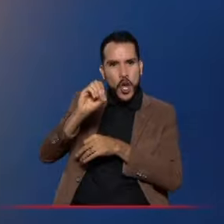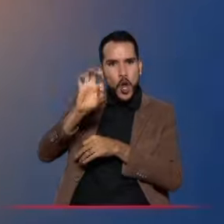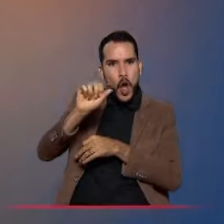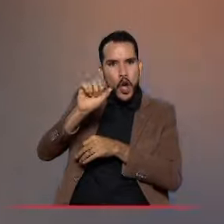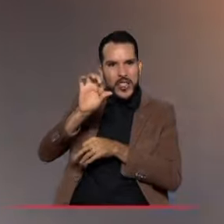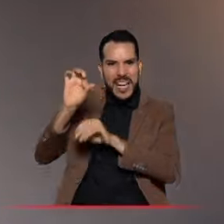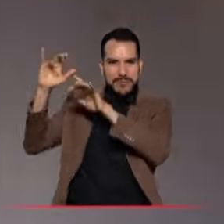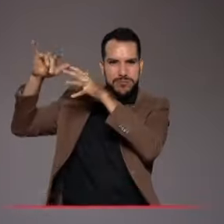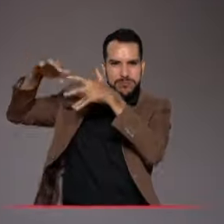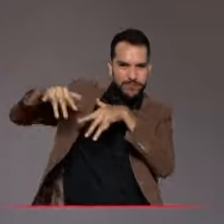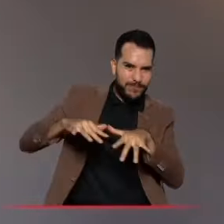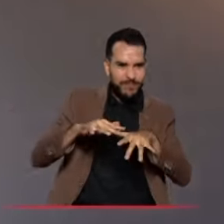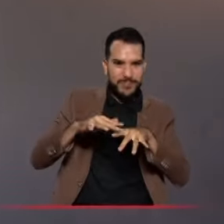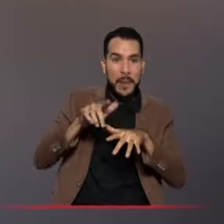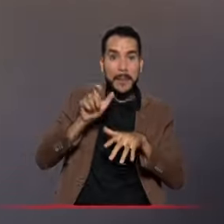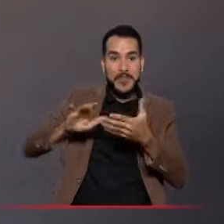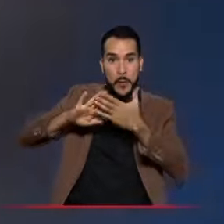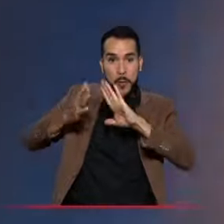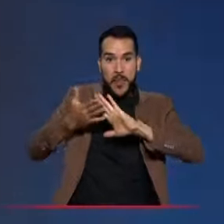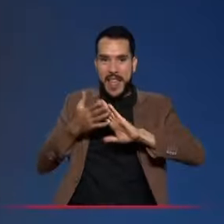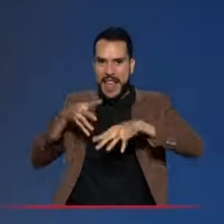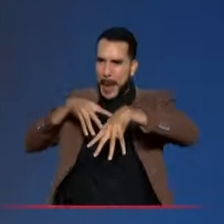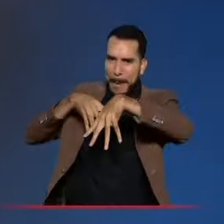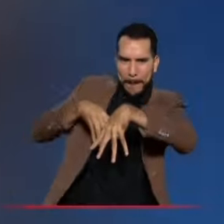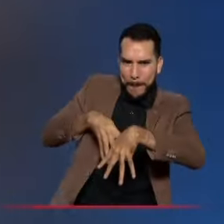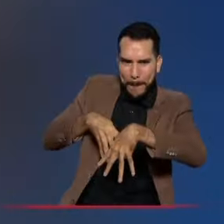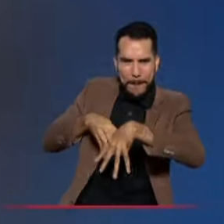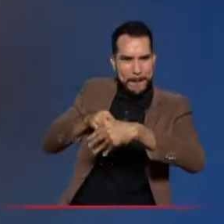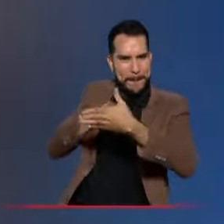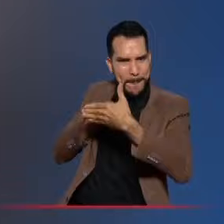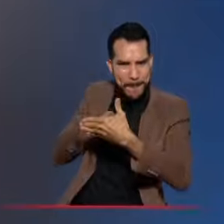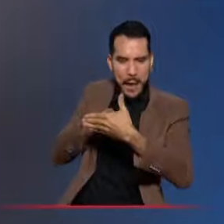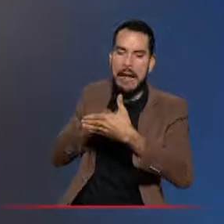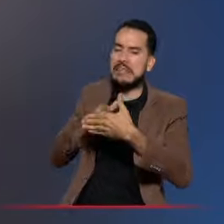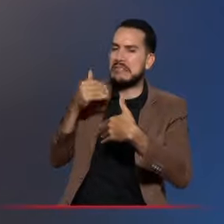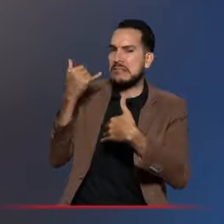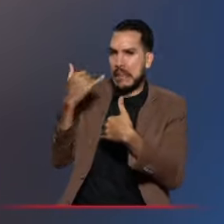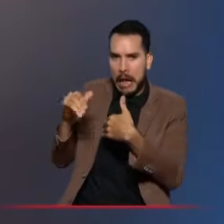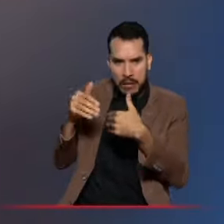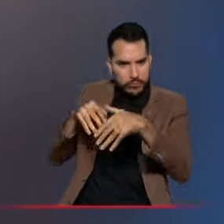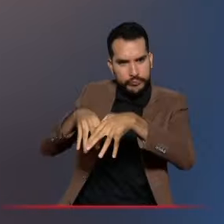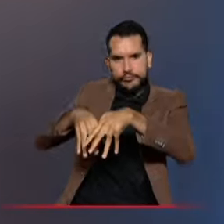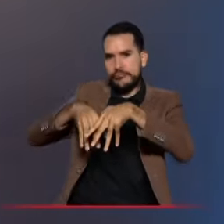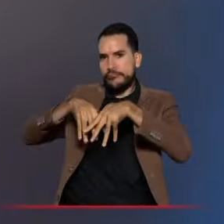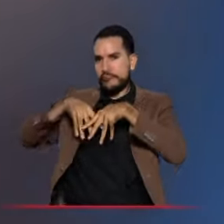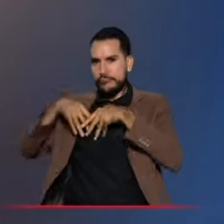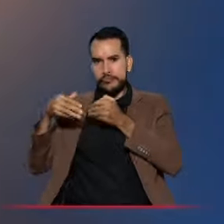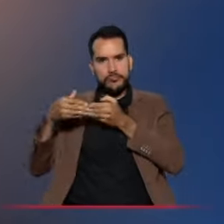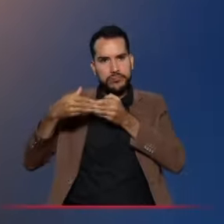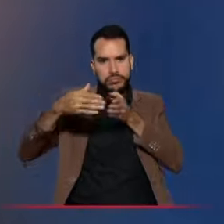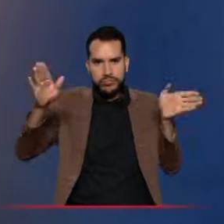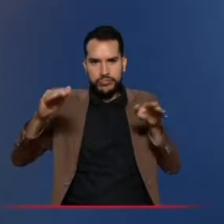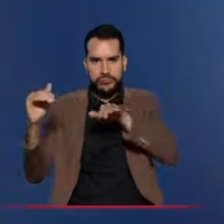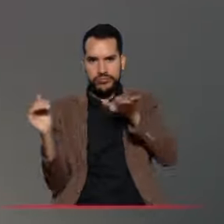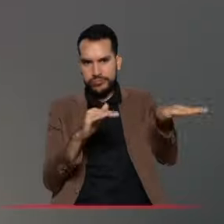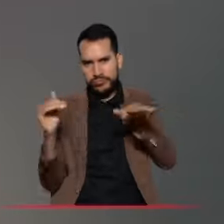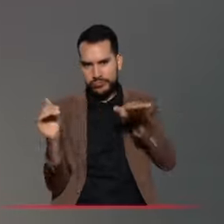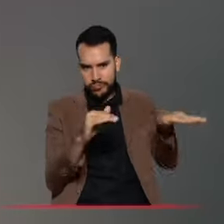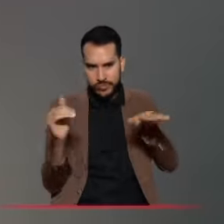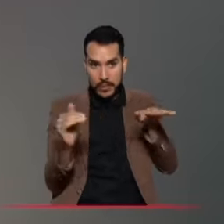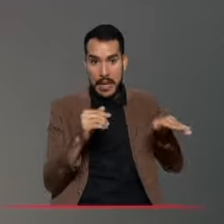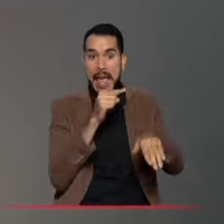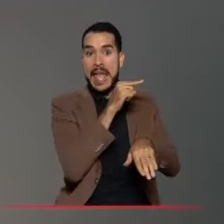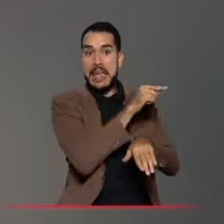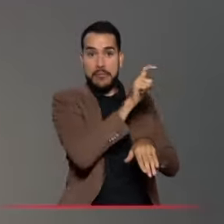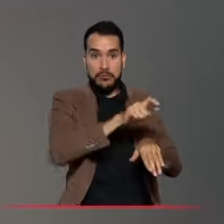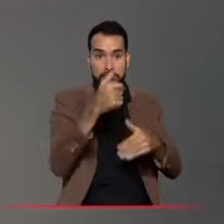la vía panamericana a la altura del Céfiro. Gigi, los voceros de los afectados acordaron el plazo de 1 mes para que el gobierno revise el